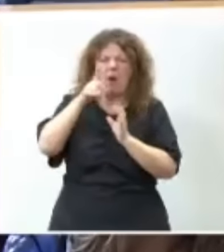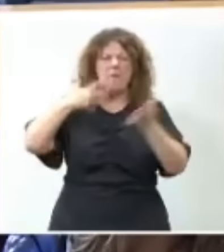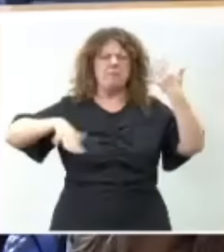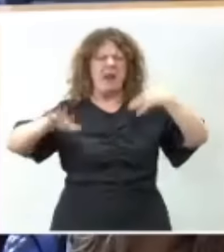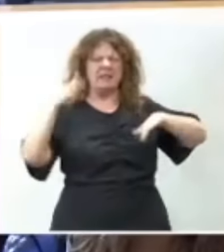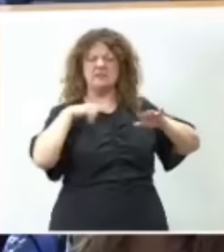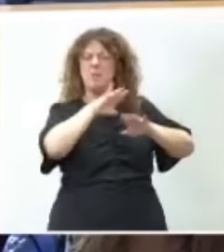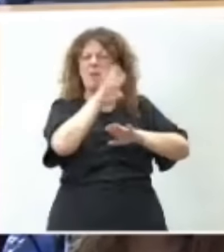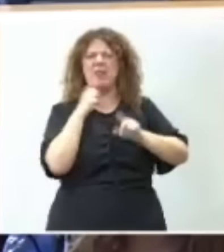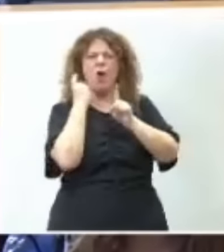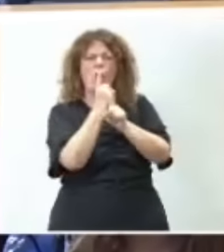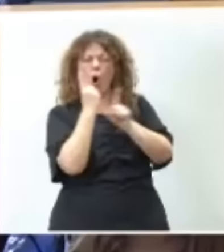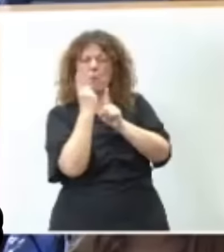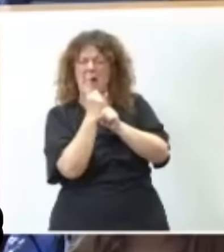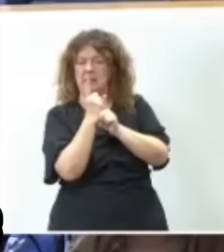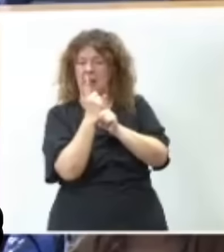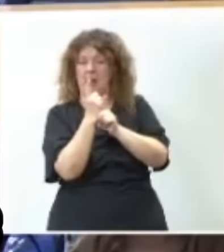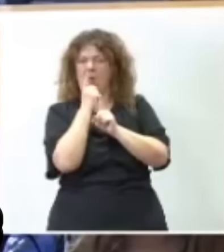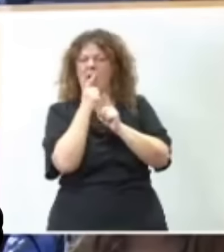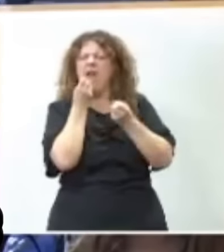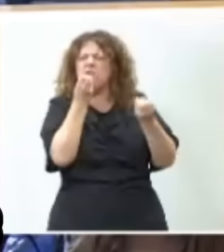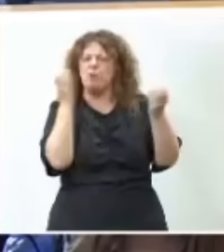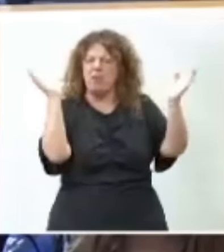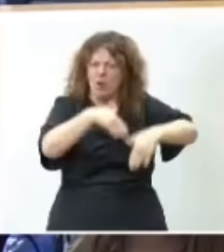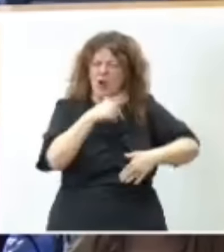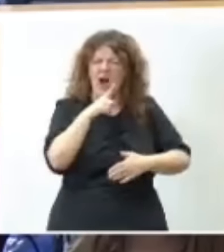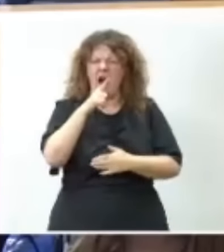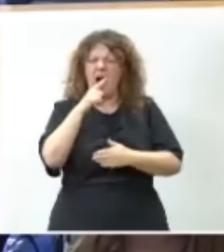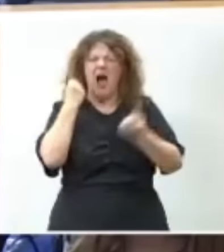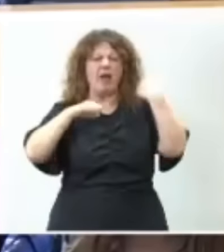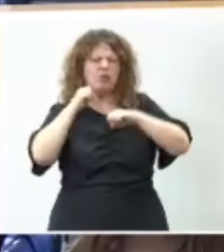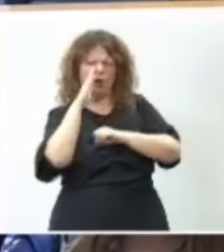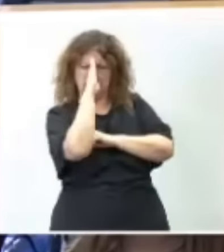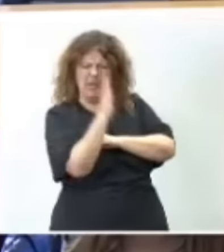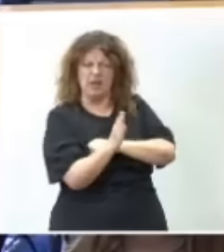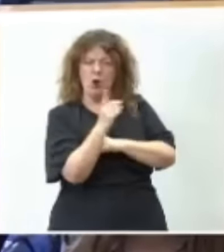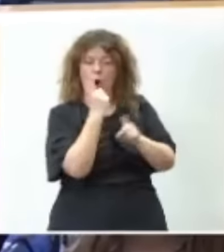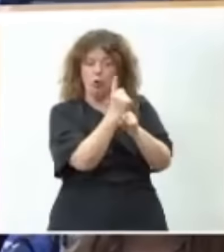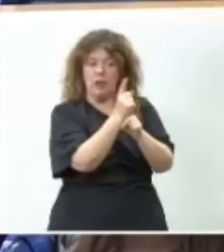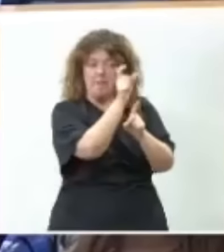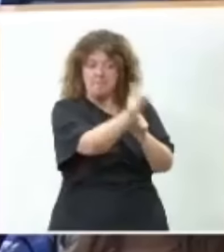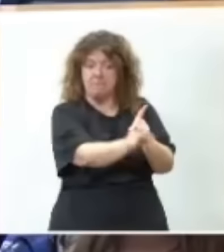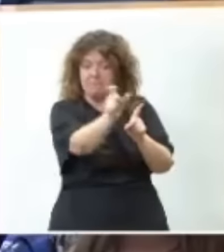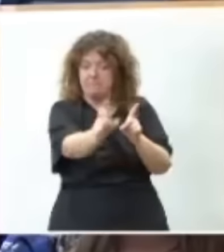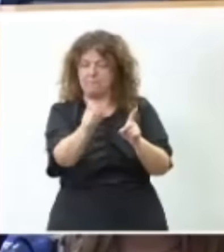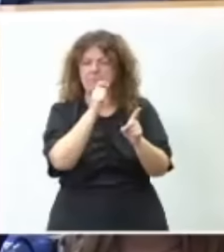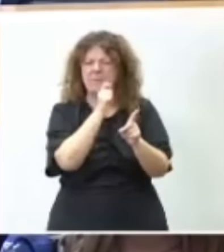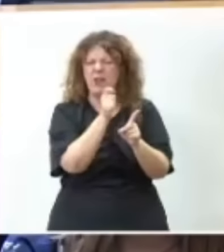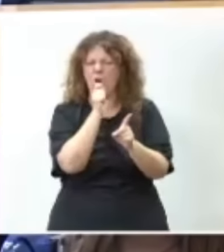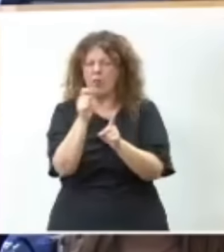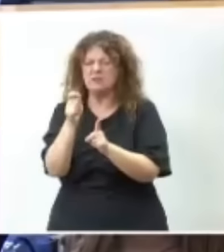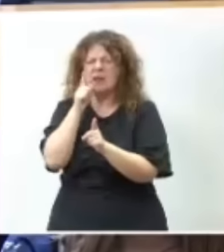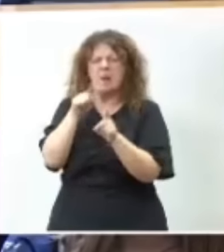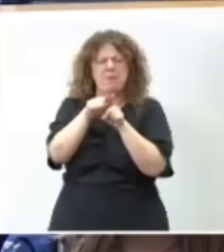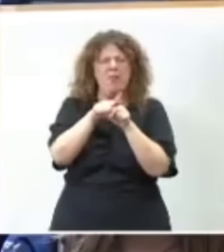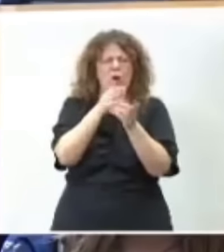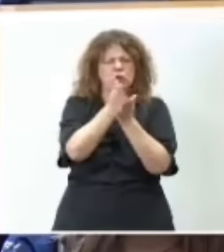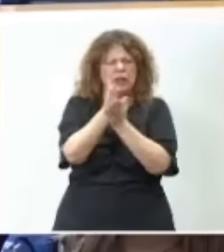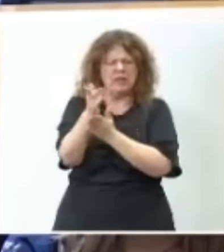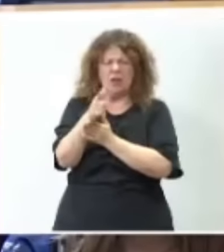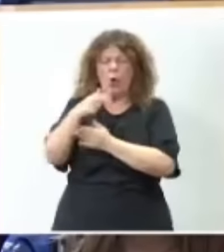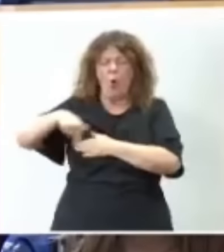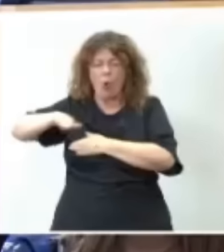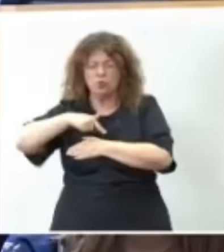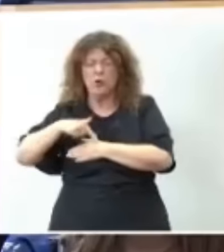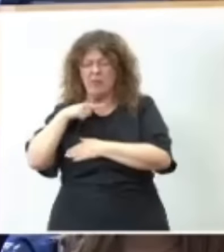de combatir la desinformación hasta acciones directas contra periodistas y también medios críticos con el Gobierno. Ustedes